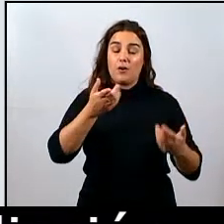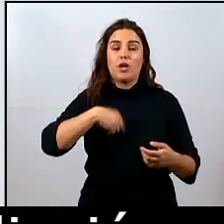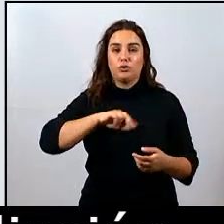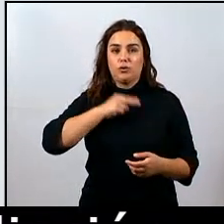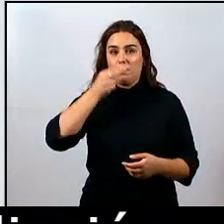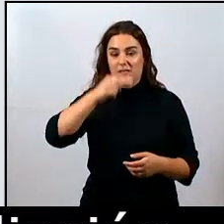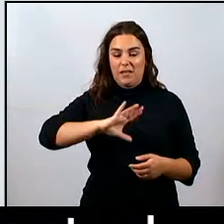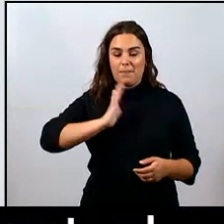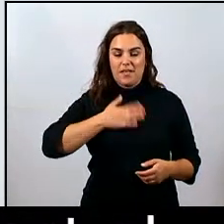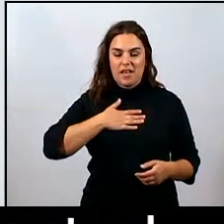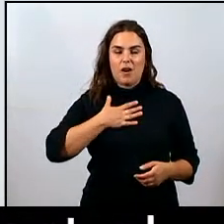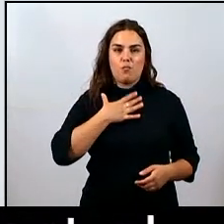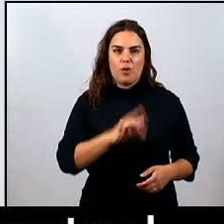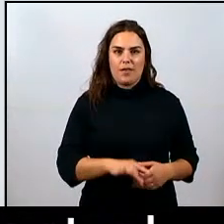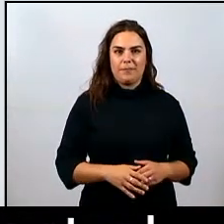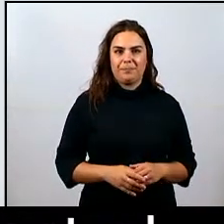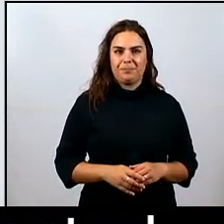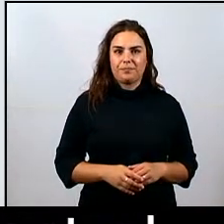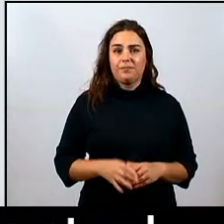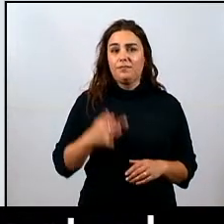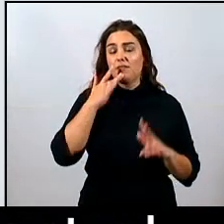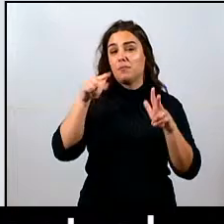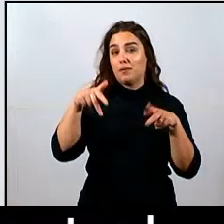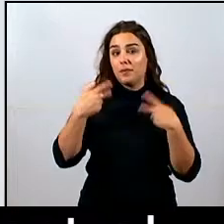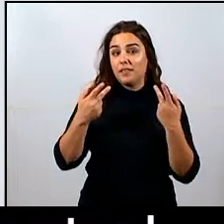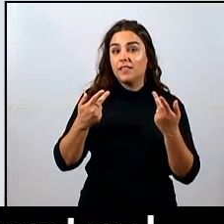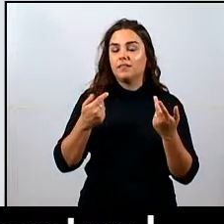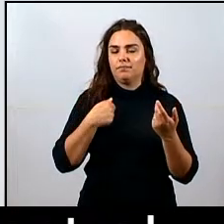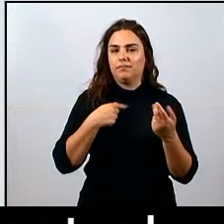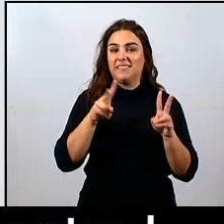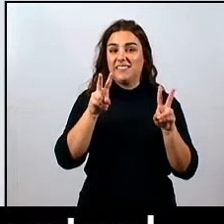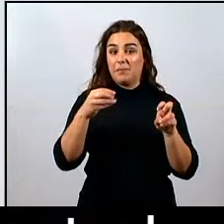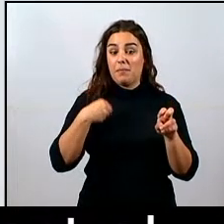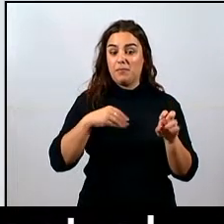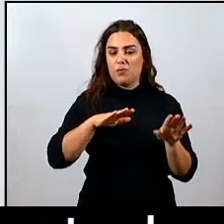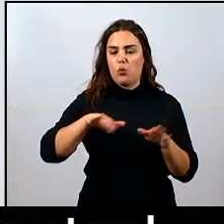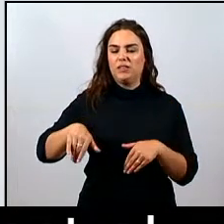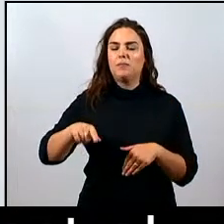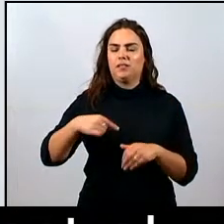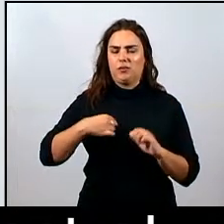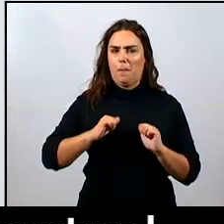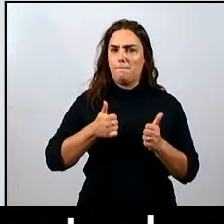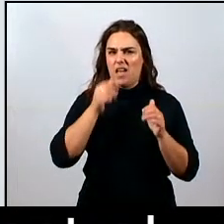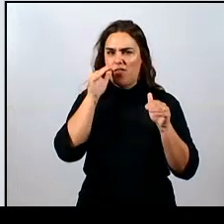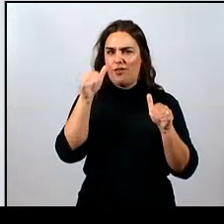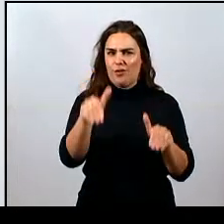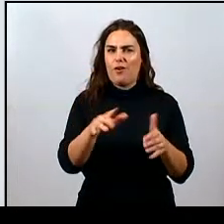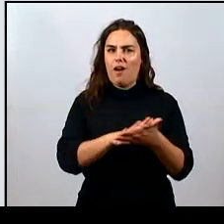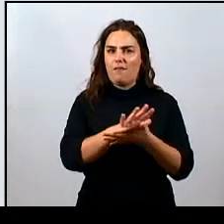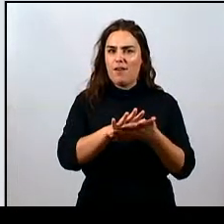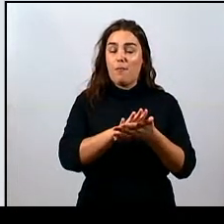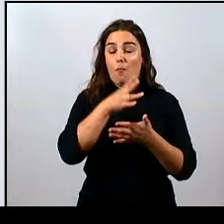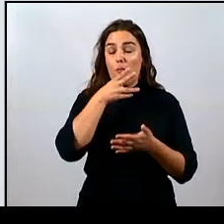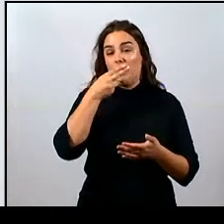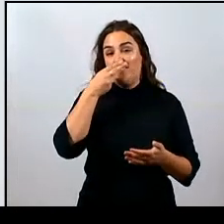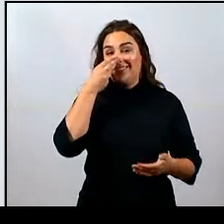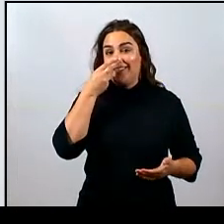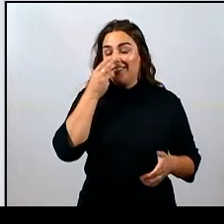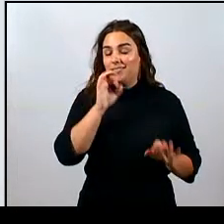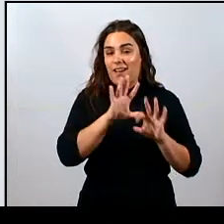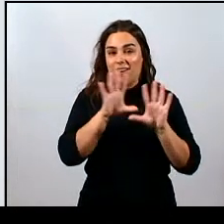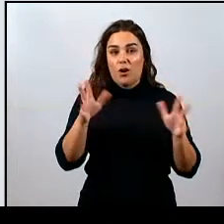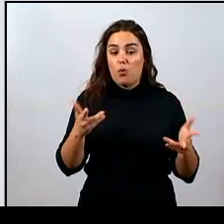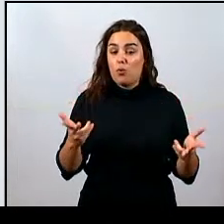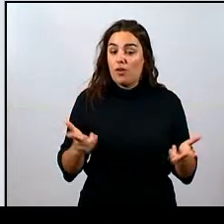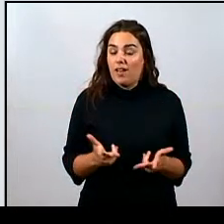visitar mañana. Si me permiten, voy a empezar por esta última cuestión, en la que hay intereses más que evidentes y